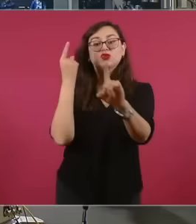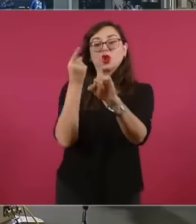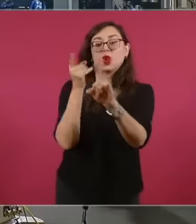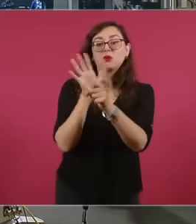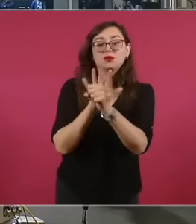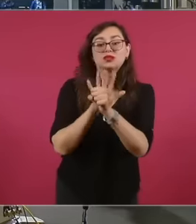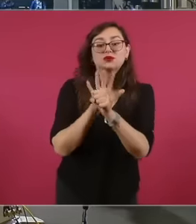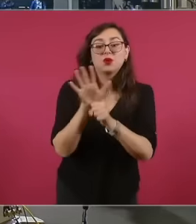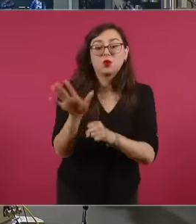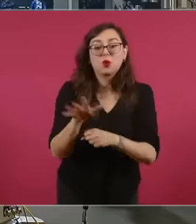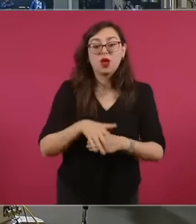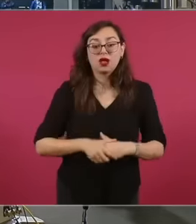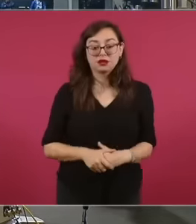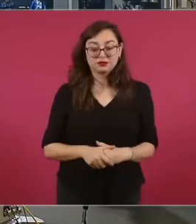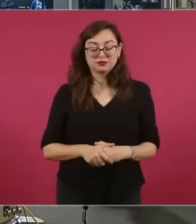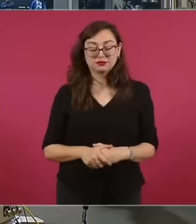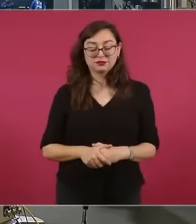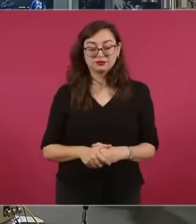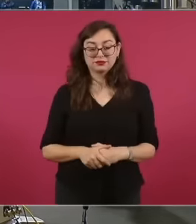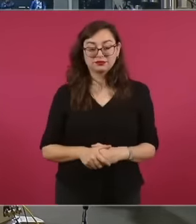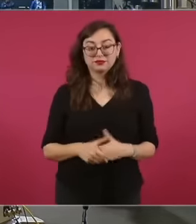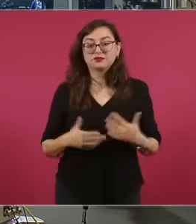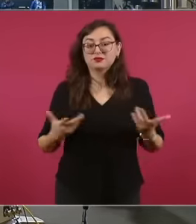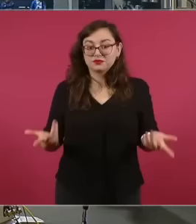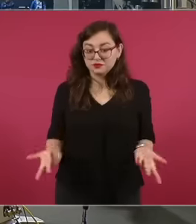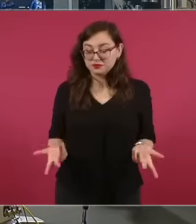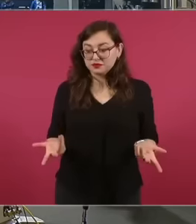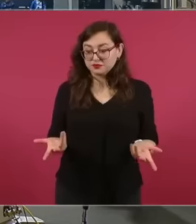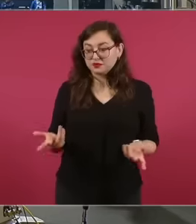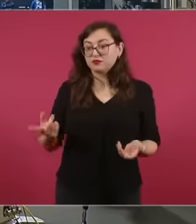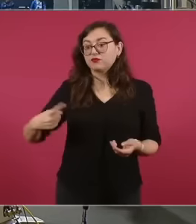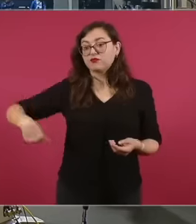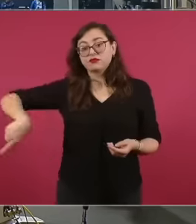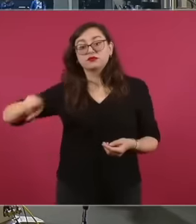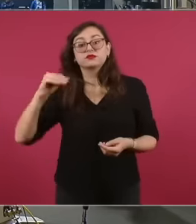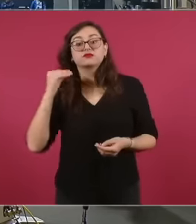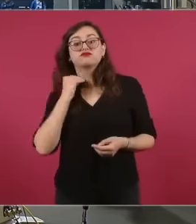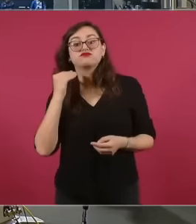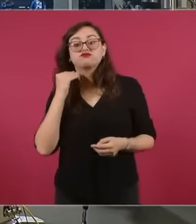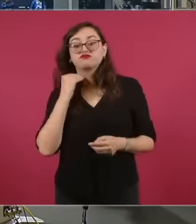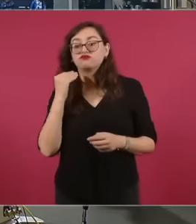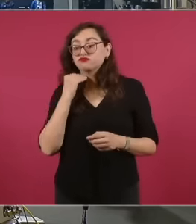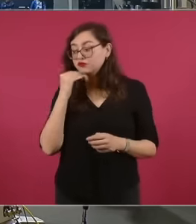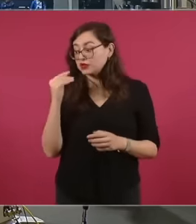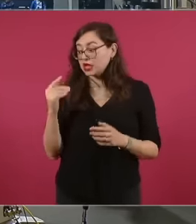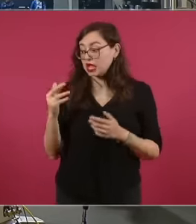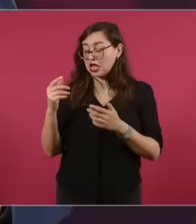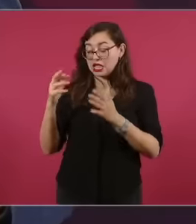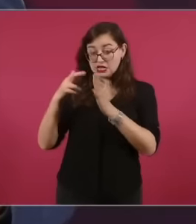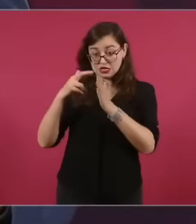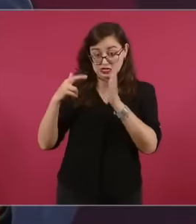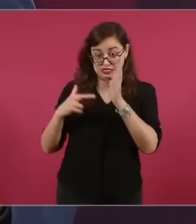los abogados con requisitos que están establecidos, como